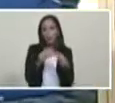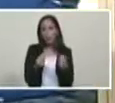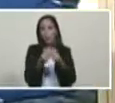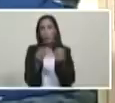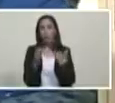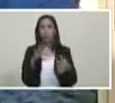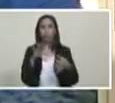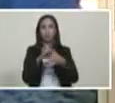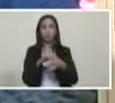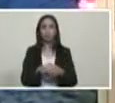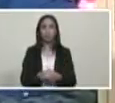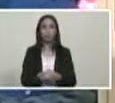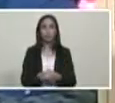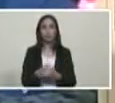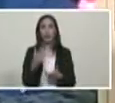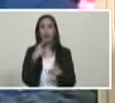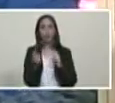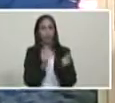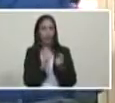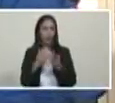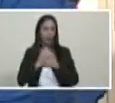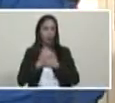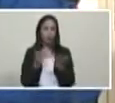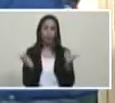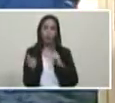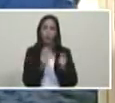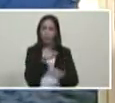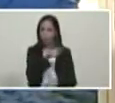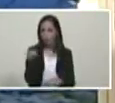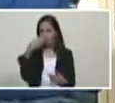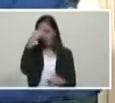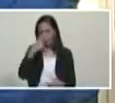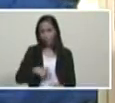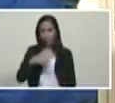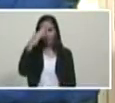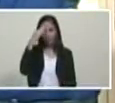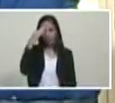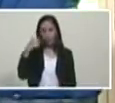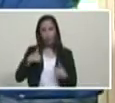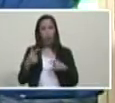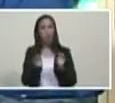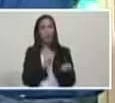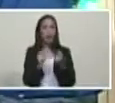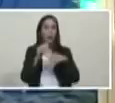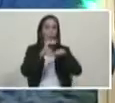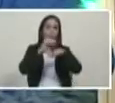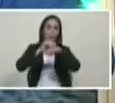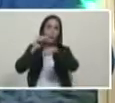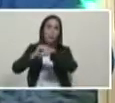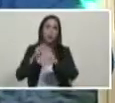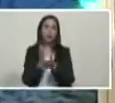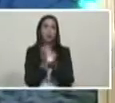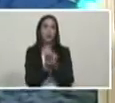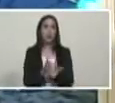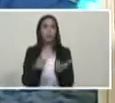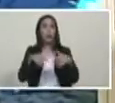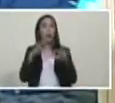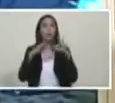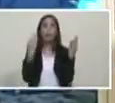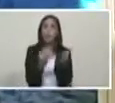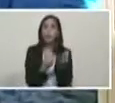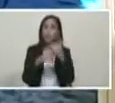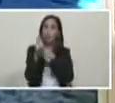Yo siempre llamo al diálogo. Ustedes me conocen como un presidente de diálogo. Ahora llamo a la familia